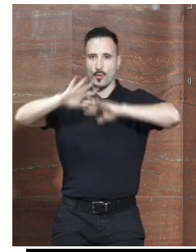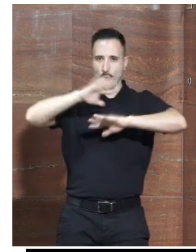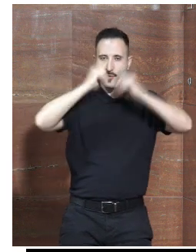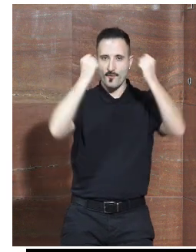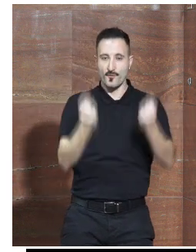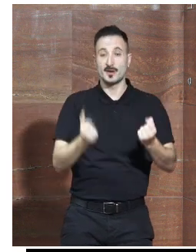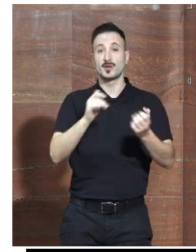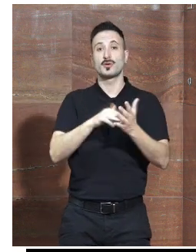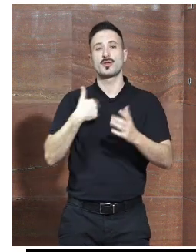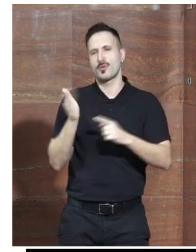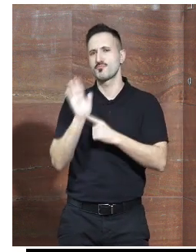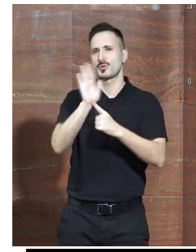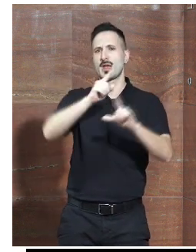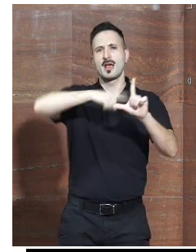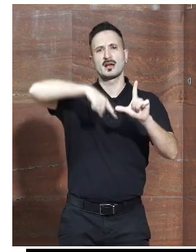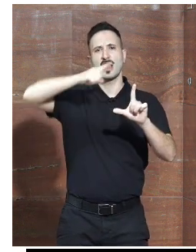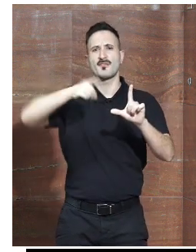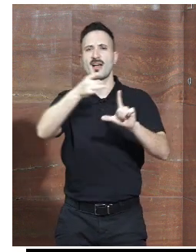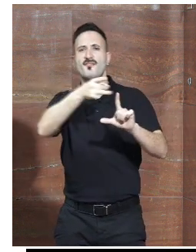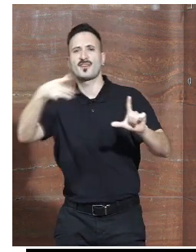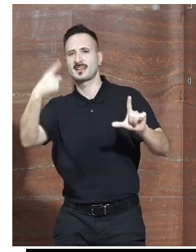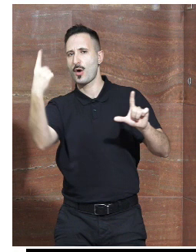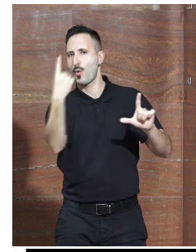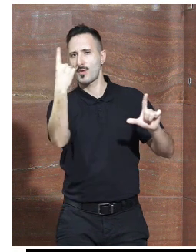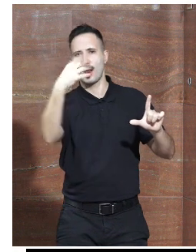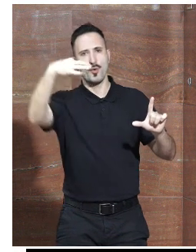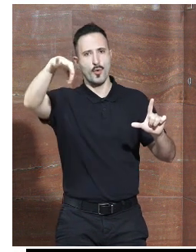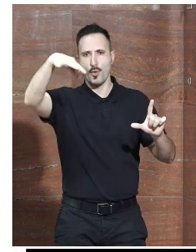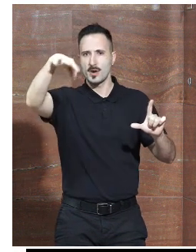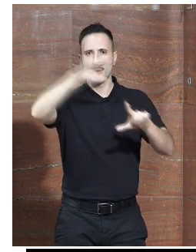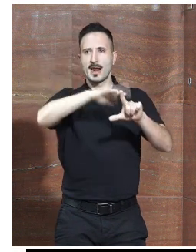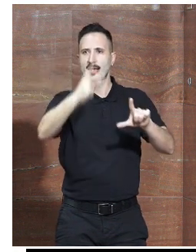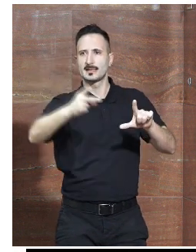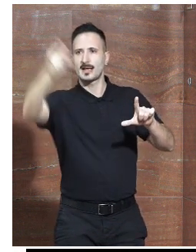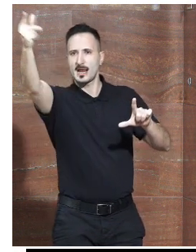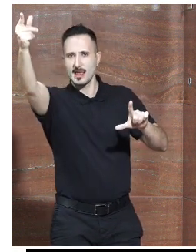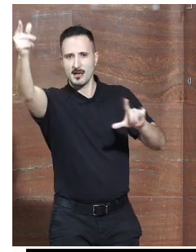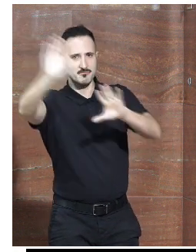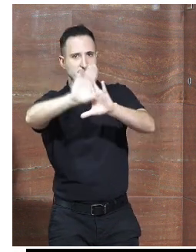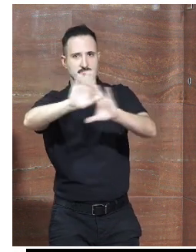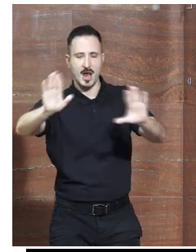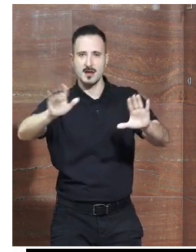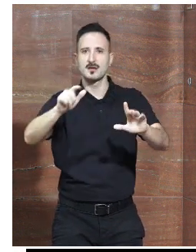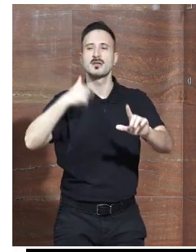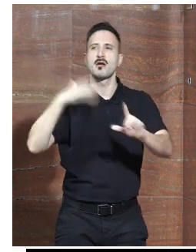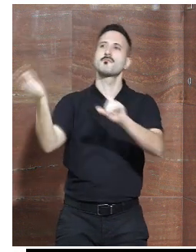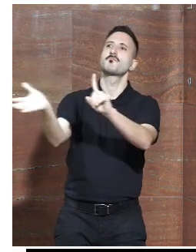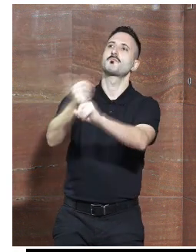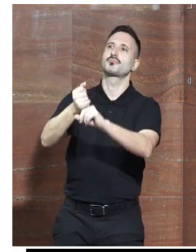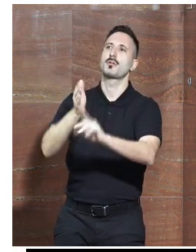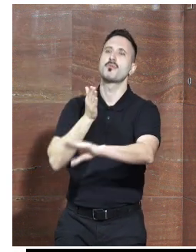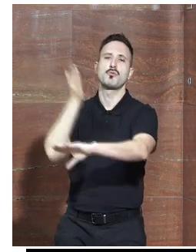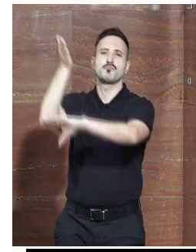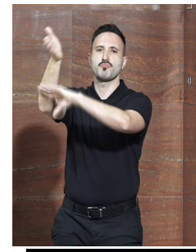tener una gráfica que ya con una sola flecha que te diga salida, surtida, exit, way out, puedes encontrar perfectamente hacia